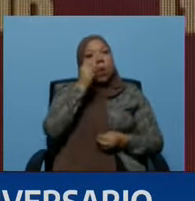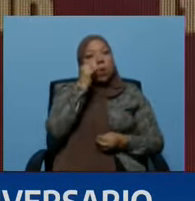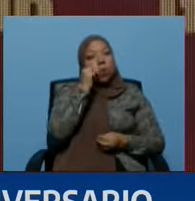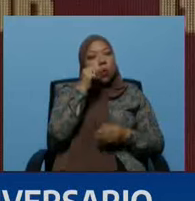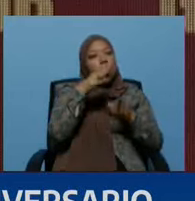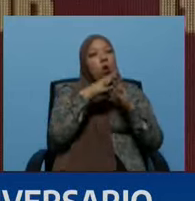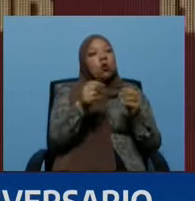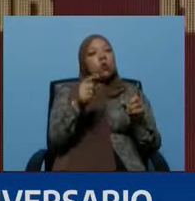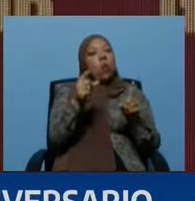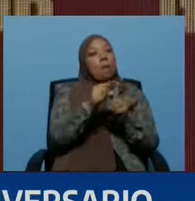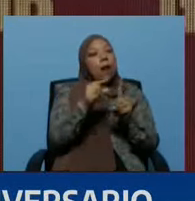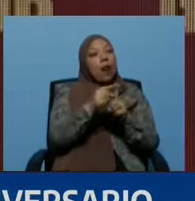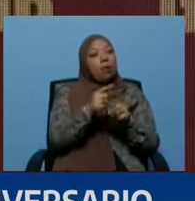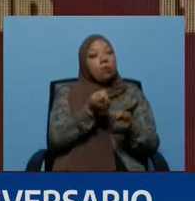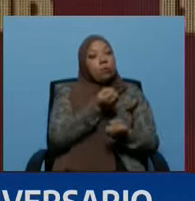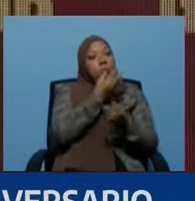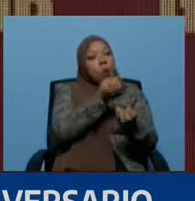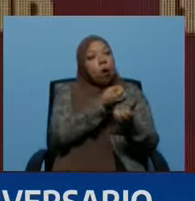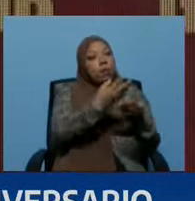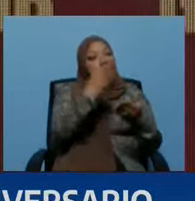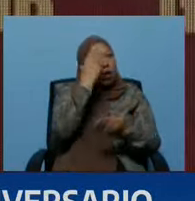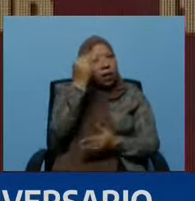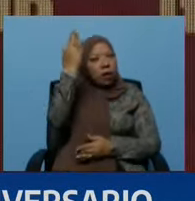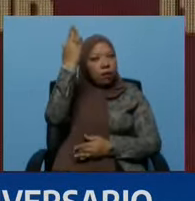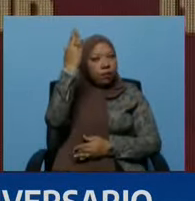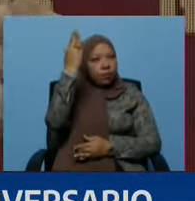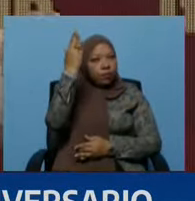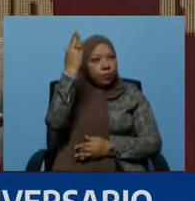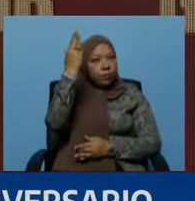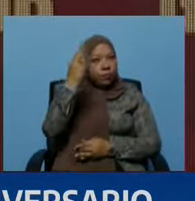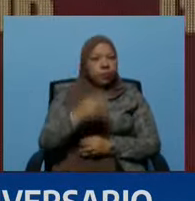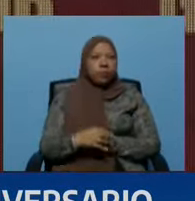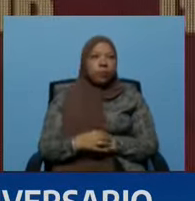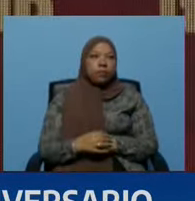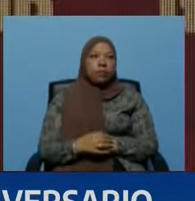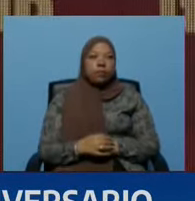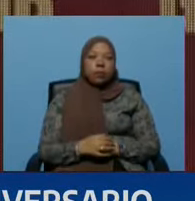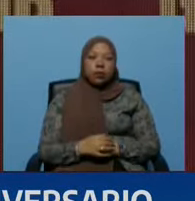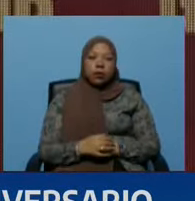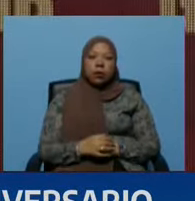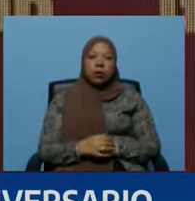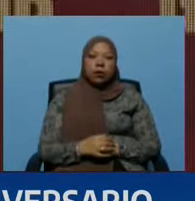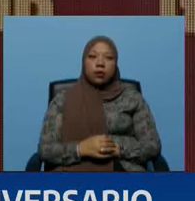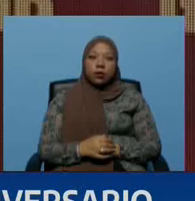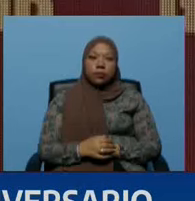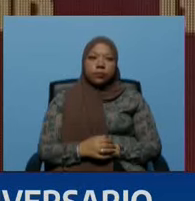de toda palabra que sale de la boca de Dios. Tuki.